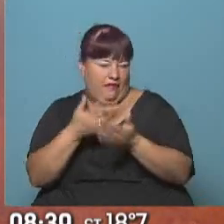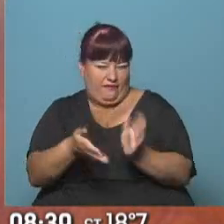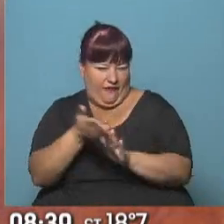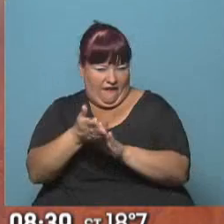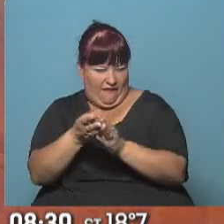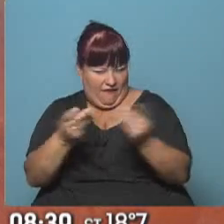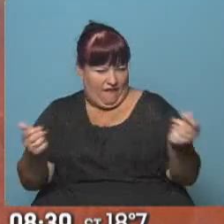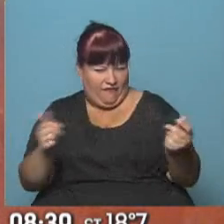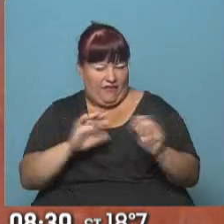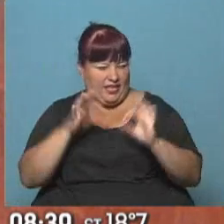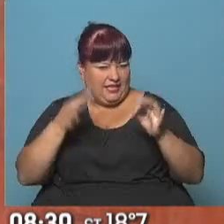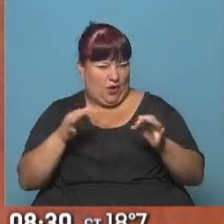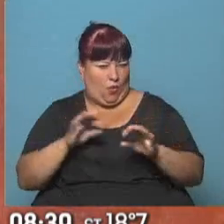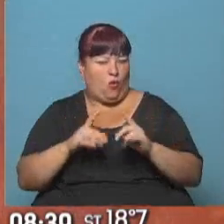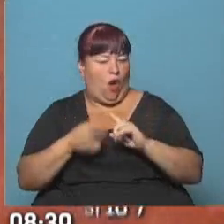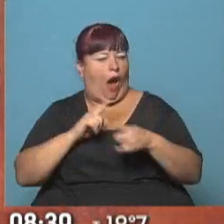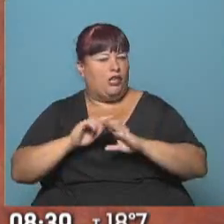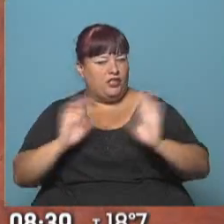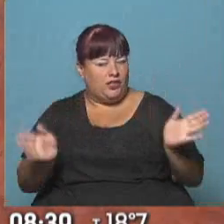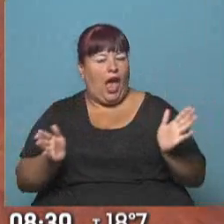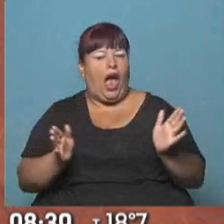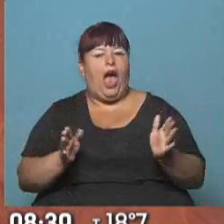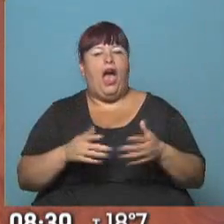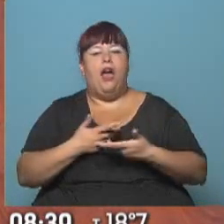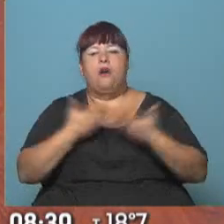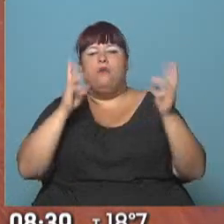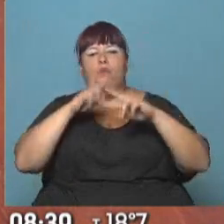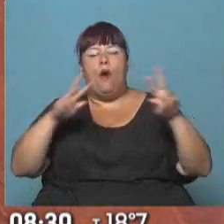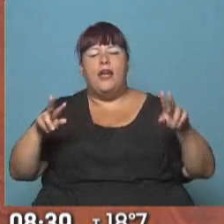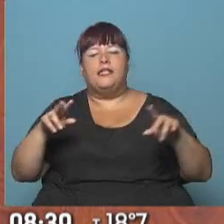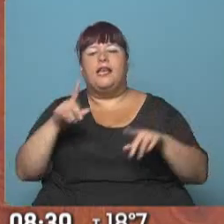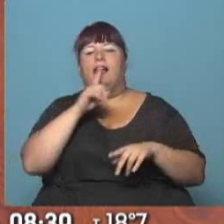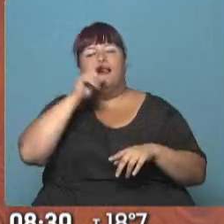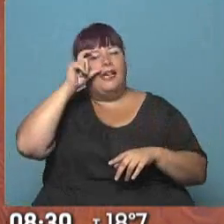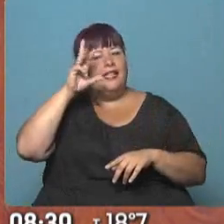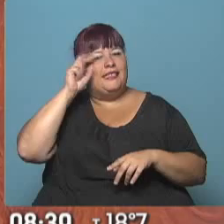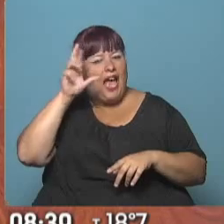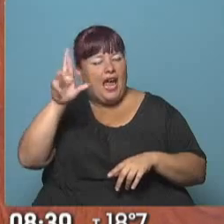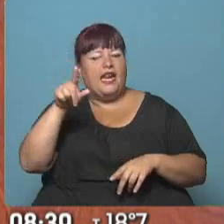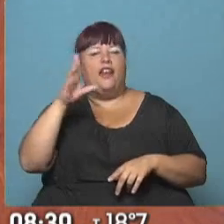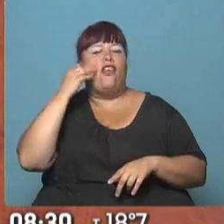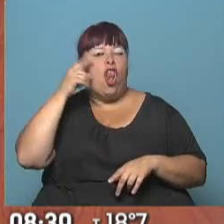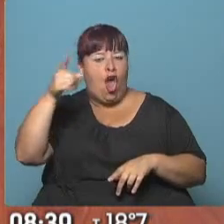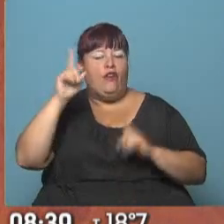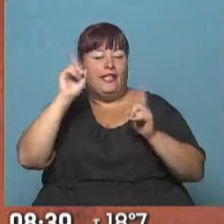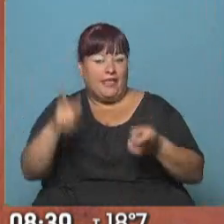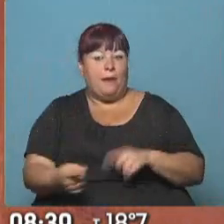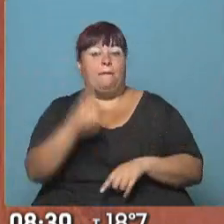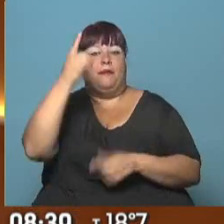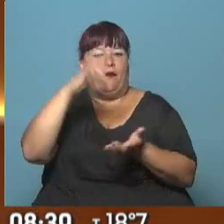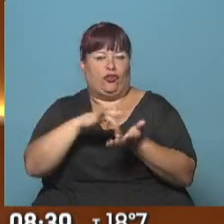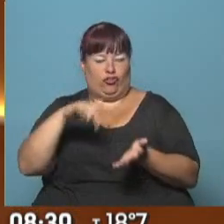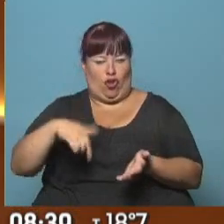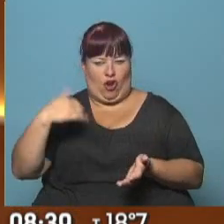está bastante cerrado, una gran muestra de William Turner con la Tate de Londres, que también va a ser la primera vez